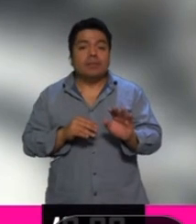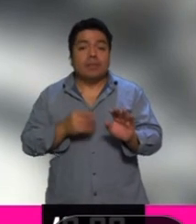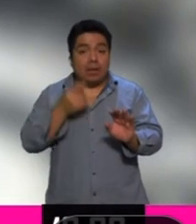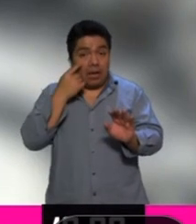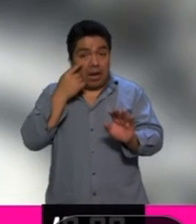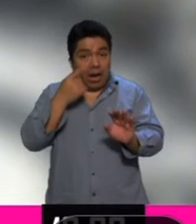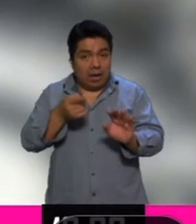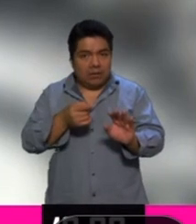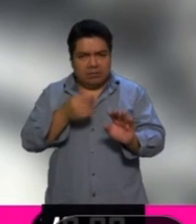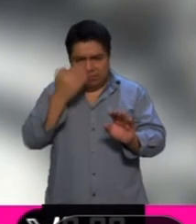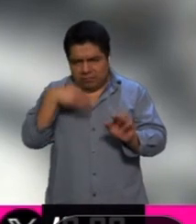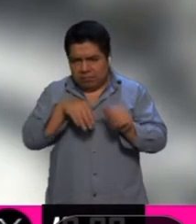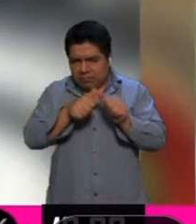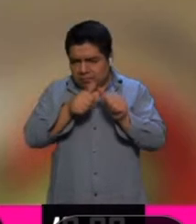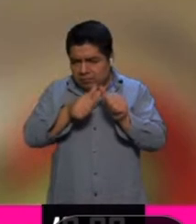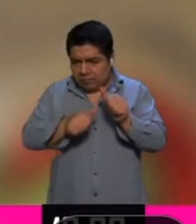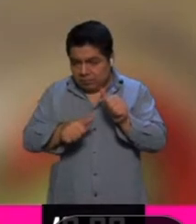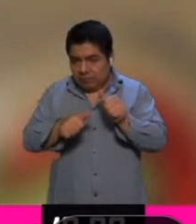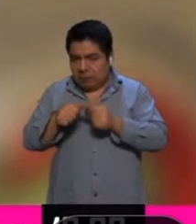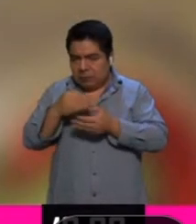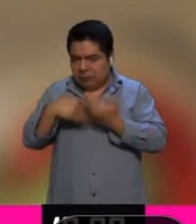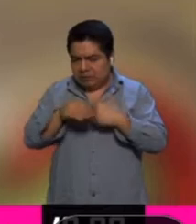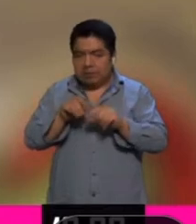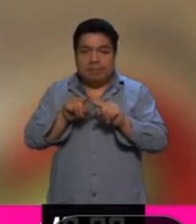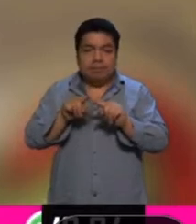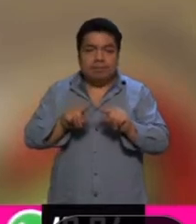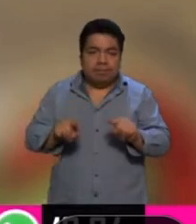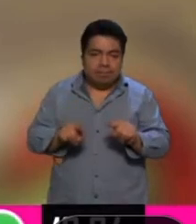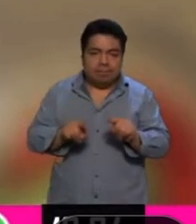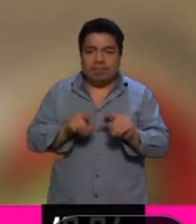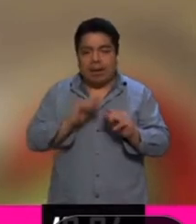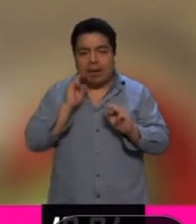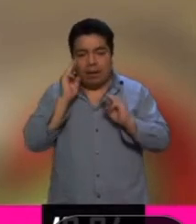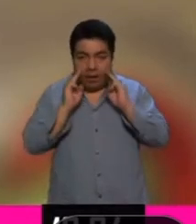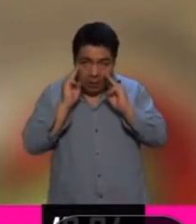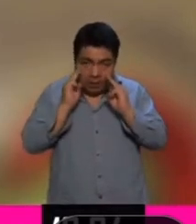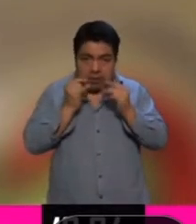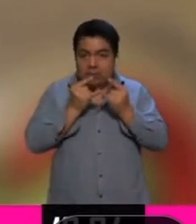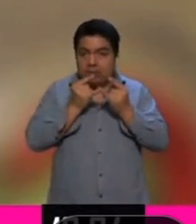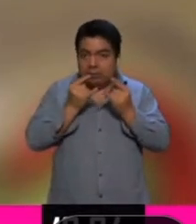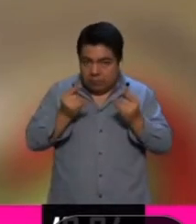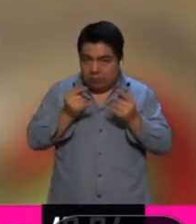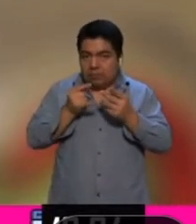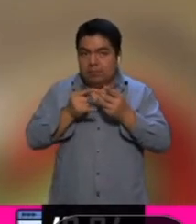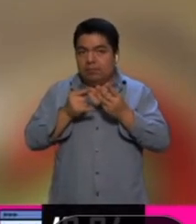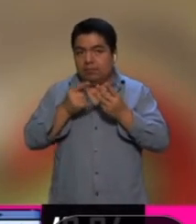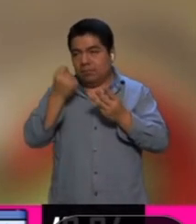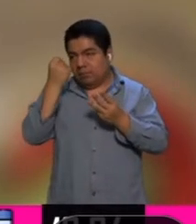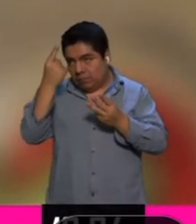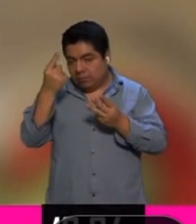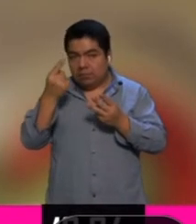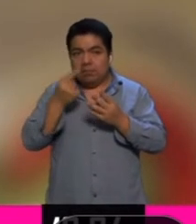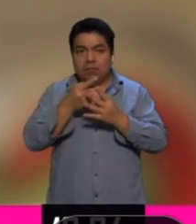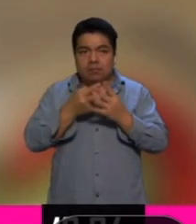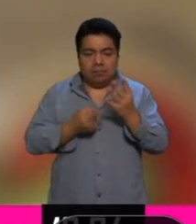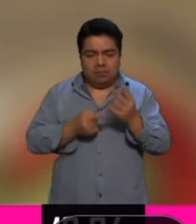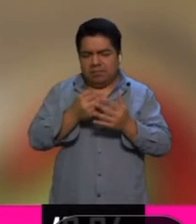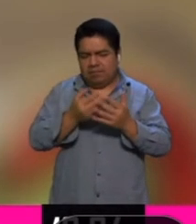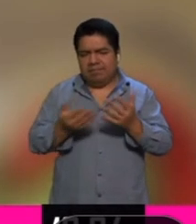pues sabe de arte, pero por todos lados, que si de museo, que si de historia, proceso creativo, de más